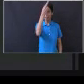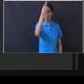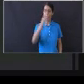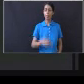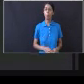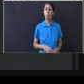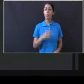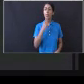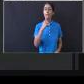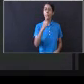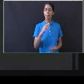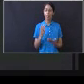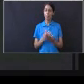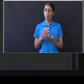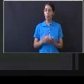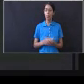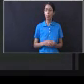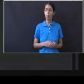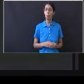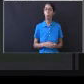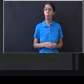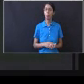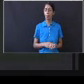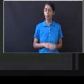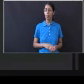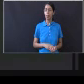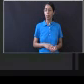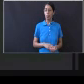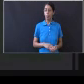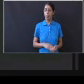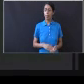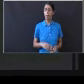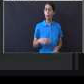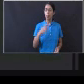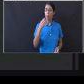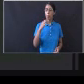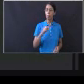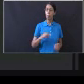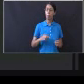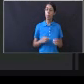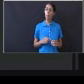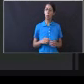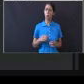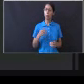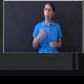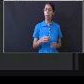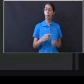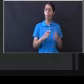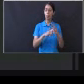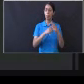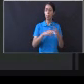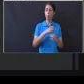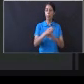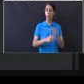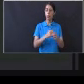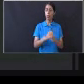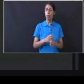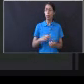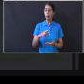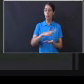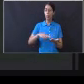de Ciro en Babilonia, él mismo ordenó en este templo de Dios que este templo de Dios fuera reconstruido.